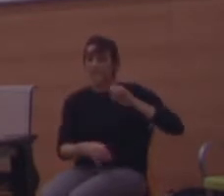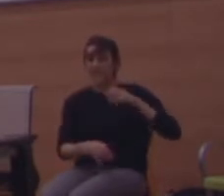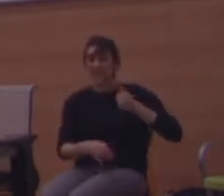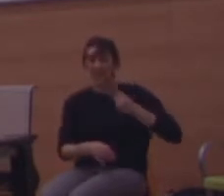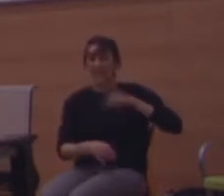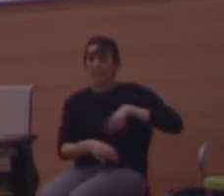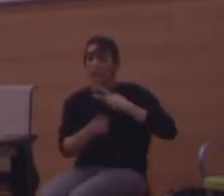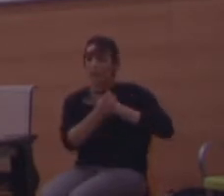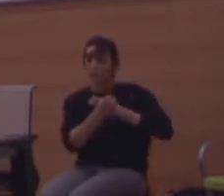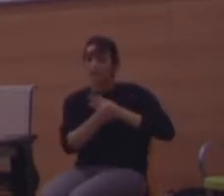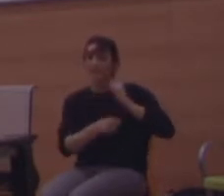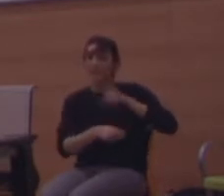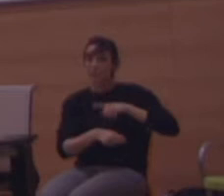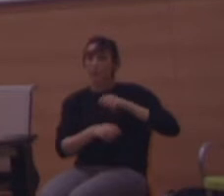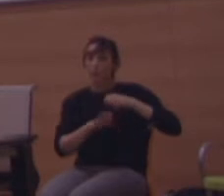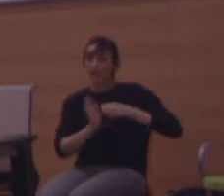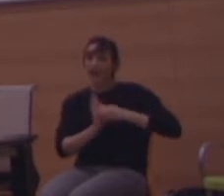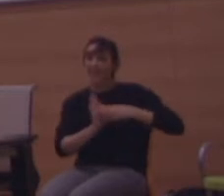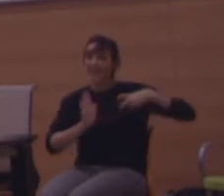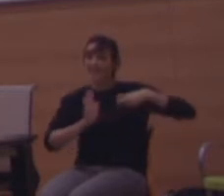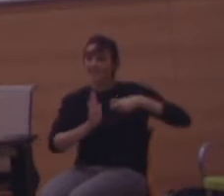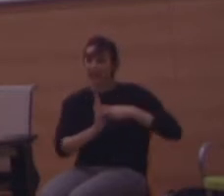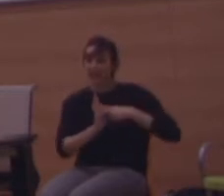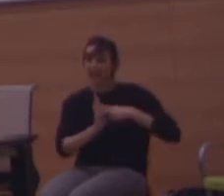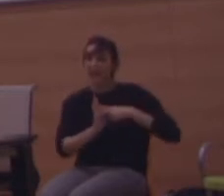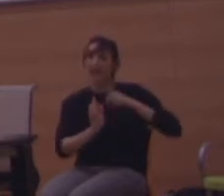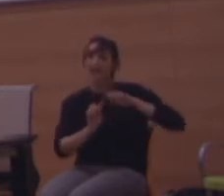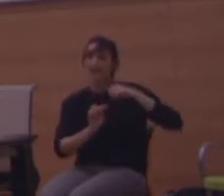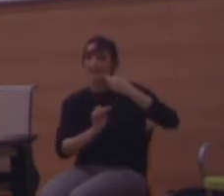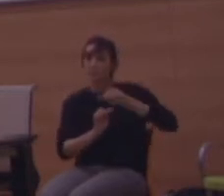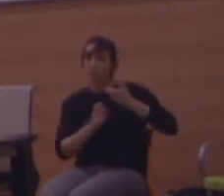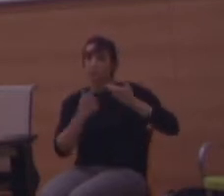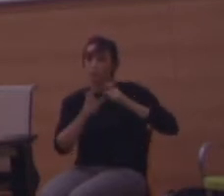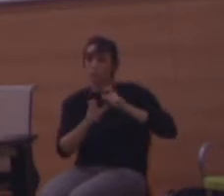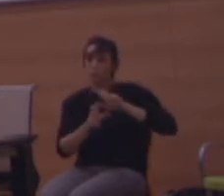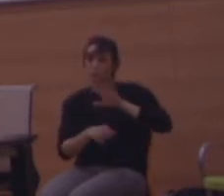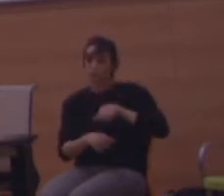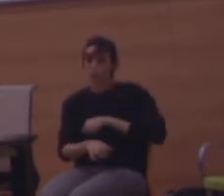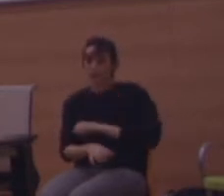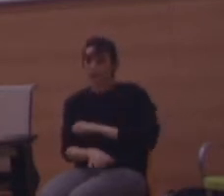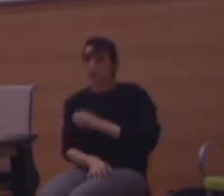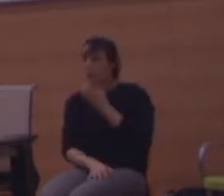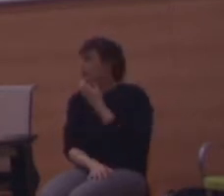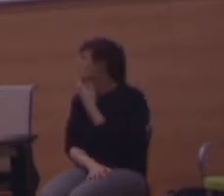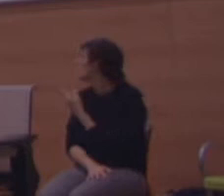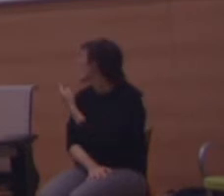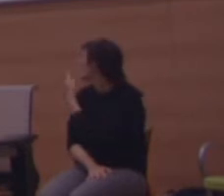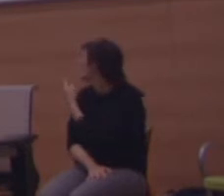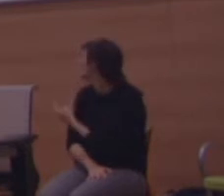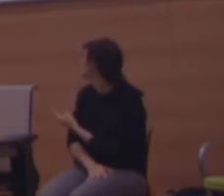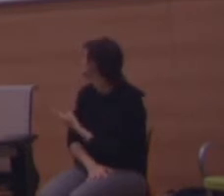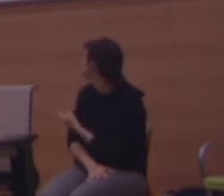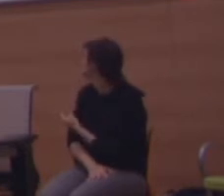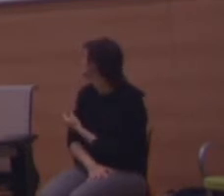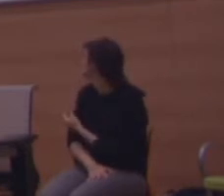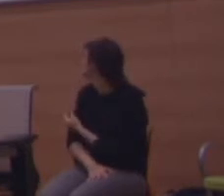en carga como en descarga, y luego se recogería un molde. Ahí vemos un podoscopio y